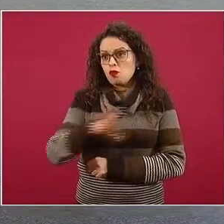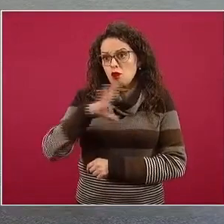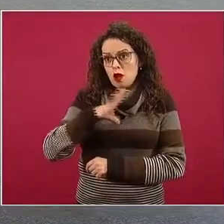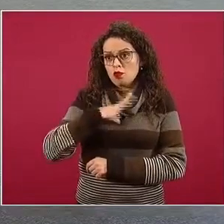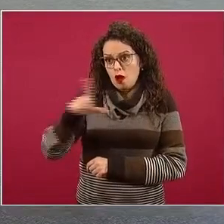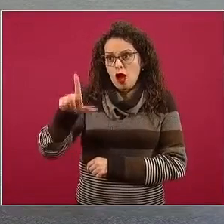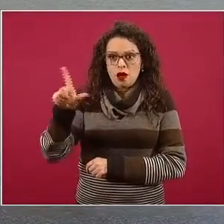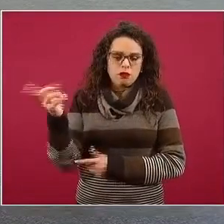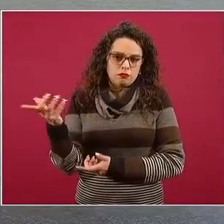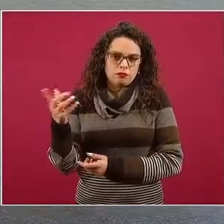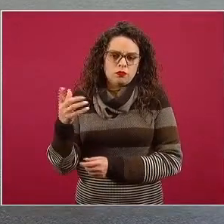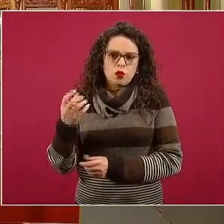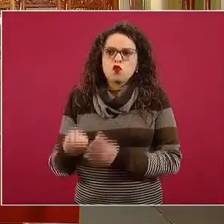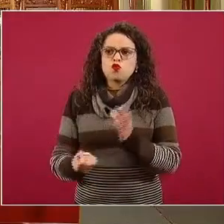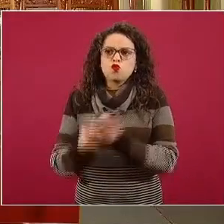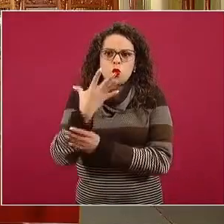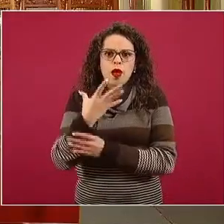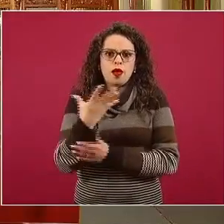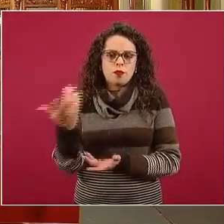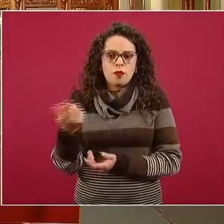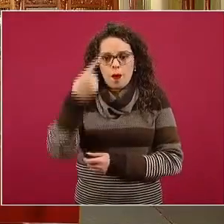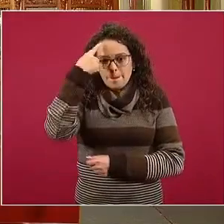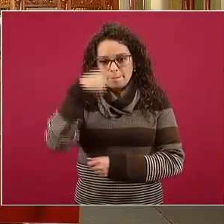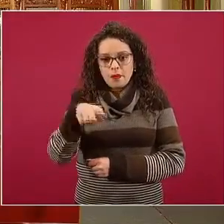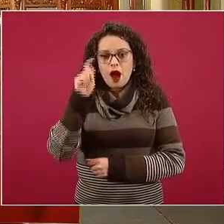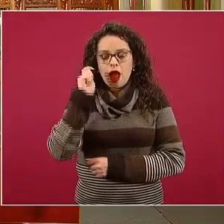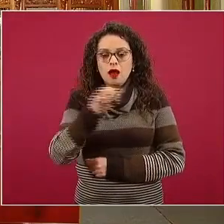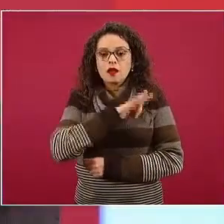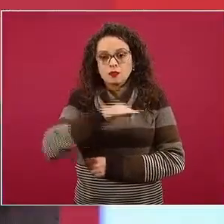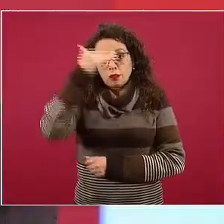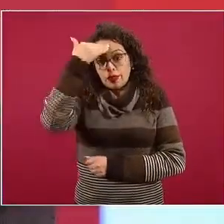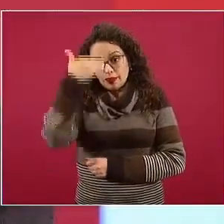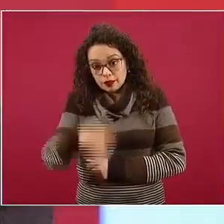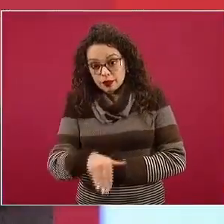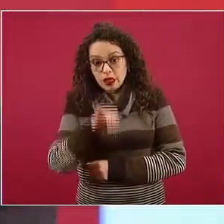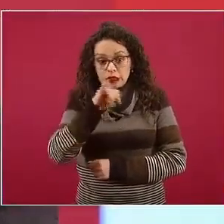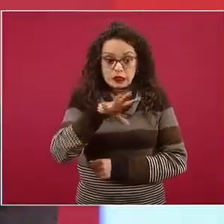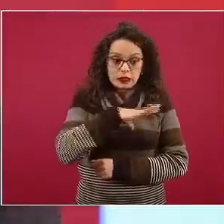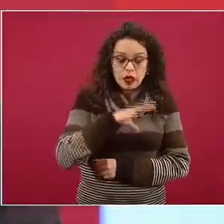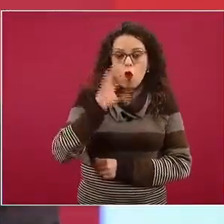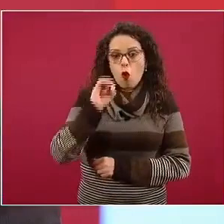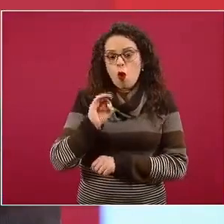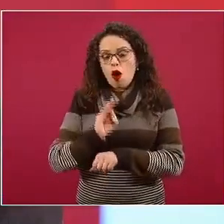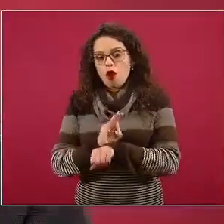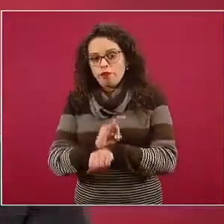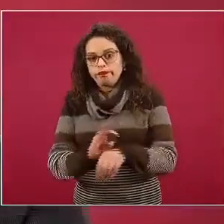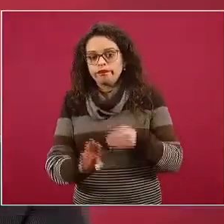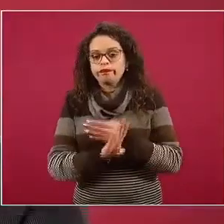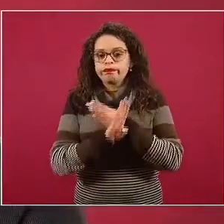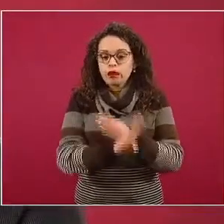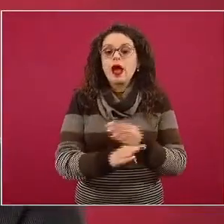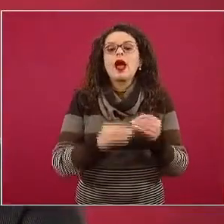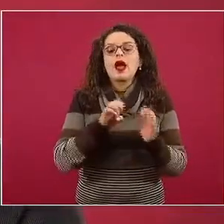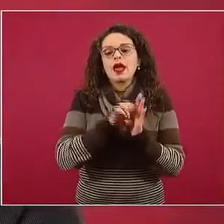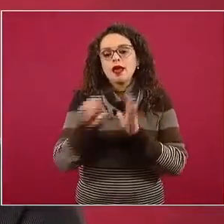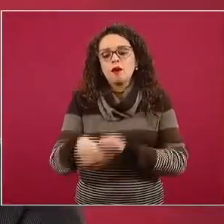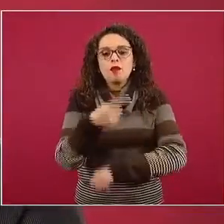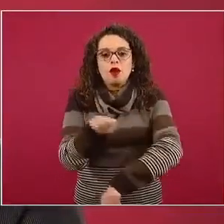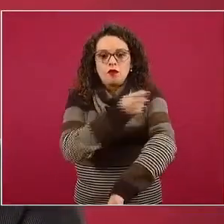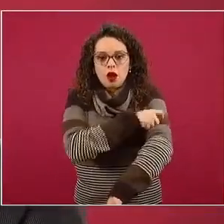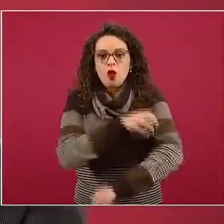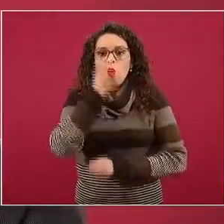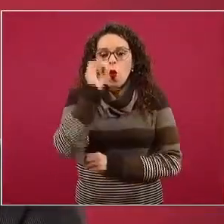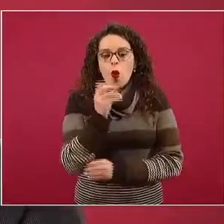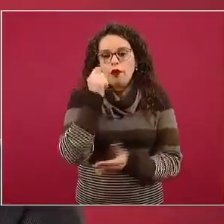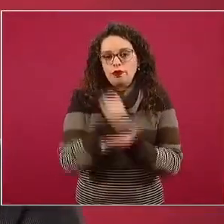elemento promisorio, ya sea de diagnóstico, ya sea de prevención, como son las vacunas, o ya sea de